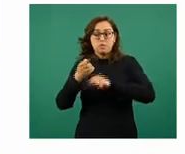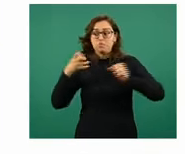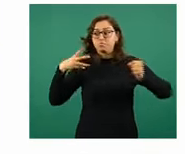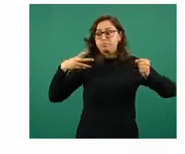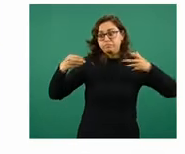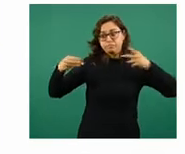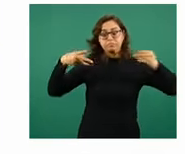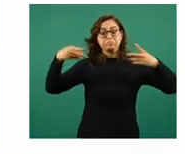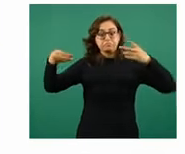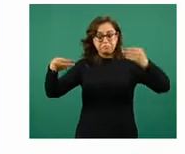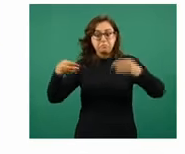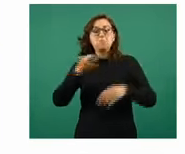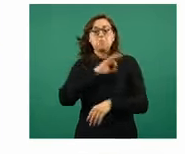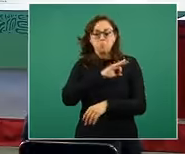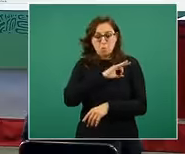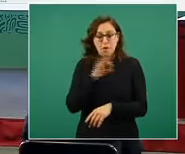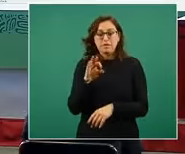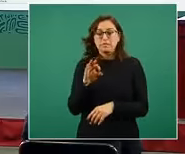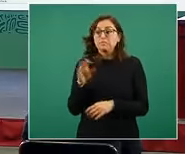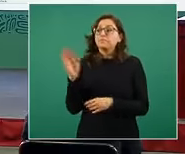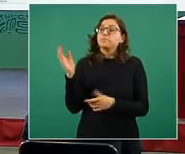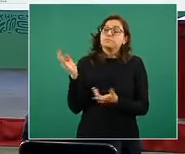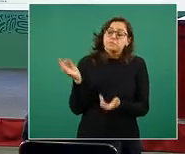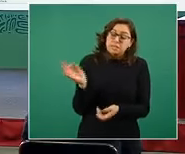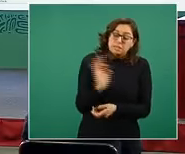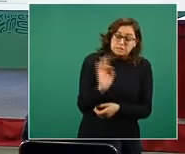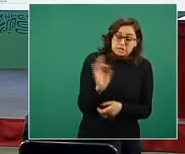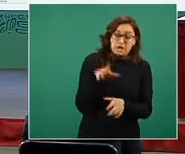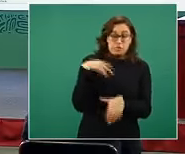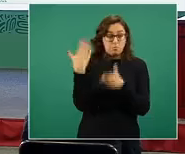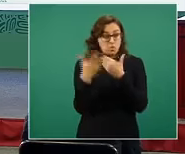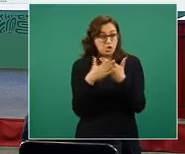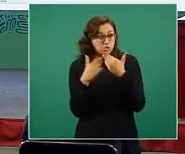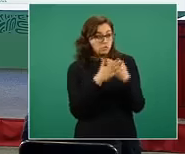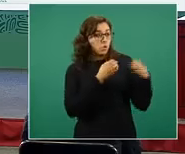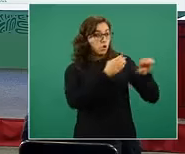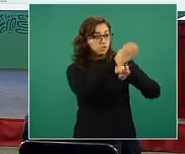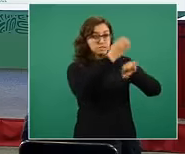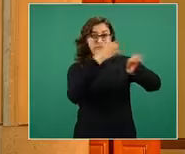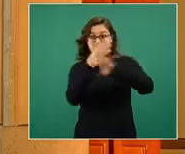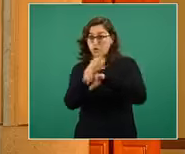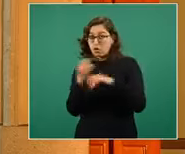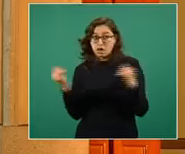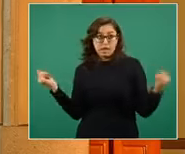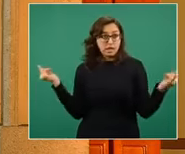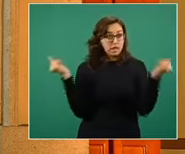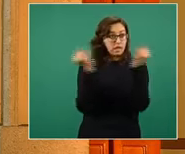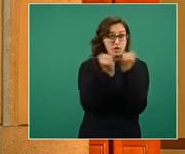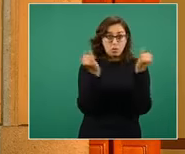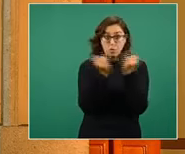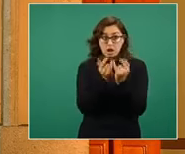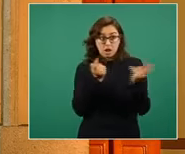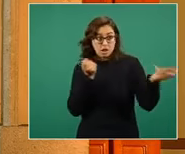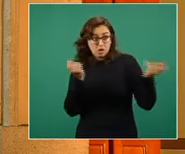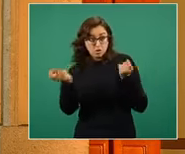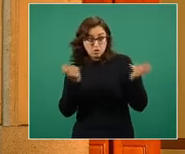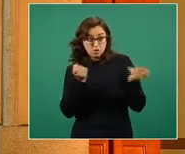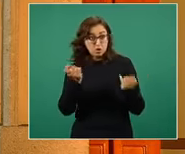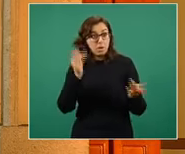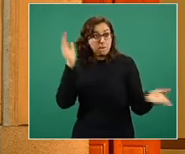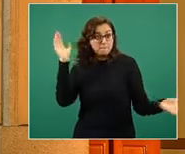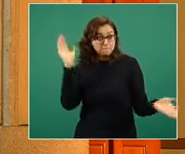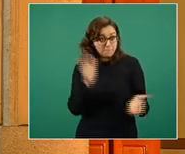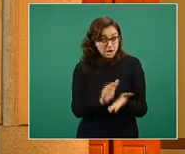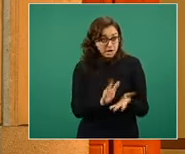epidemiológica lo permite. En el momento en que otras entidades federativas tengan una situación semejante, podría continuar este componente